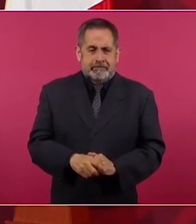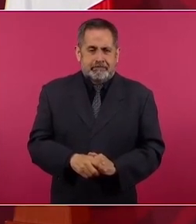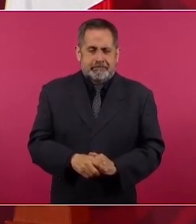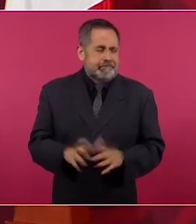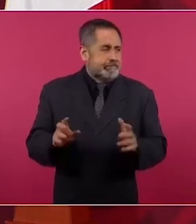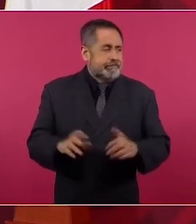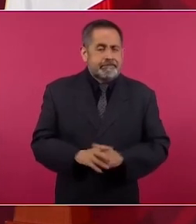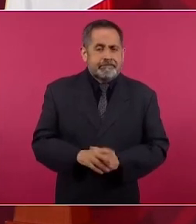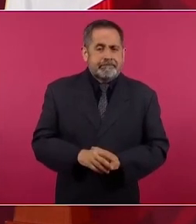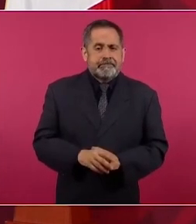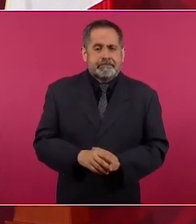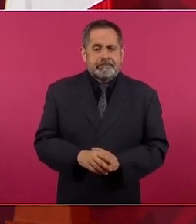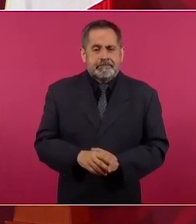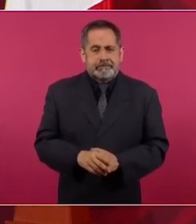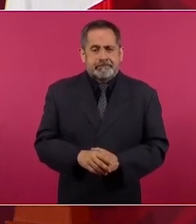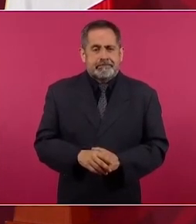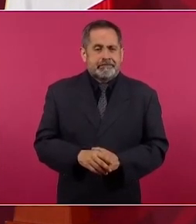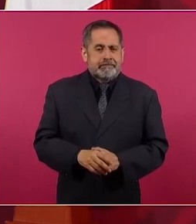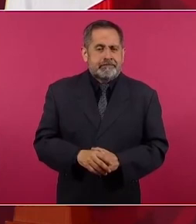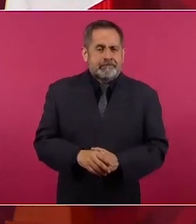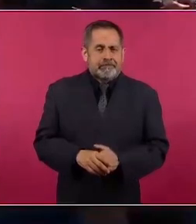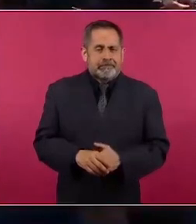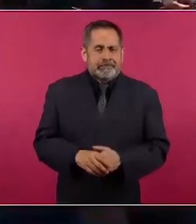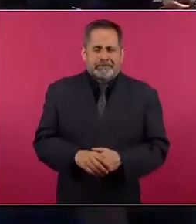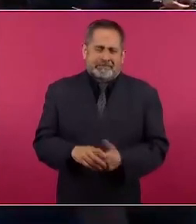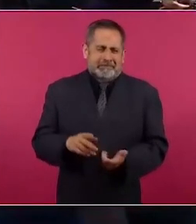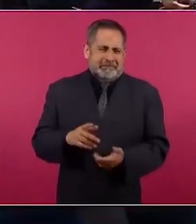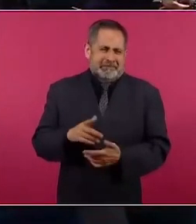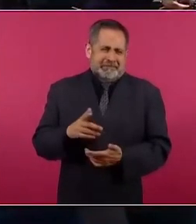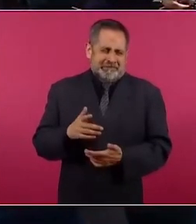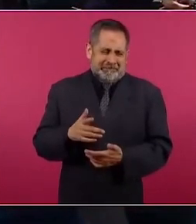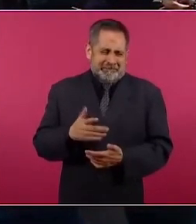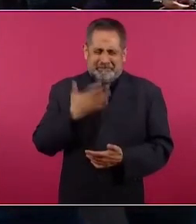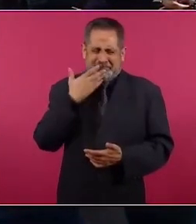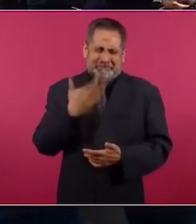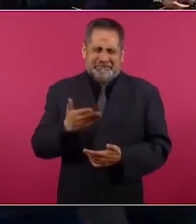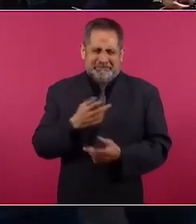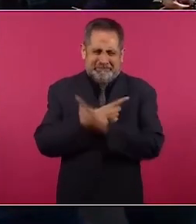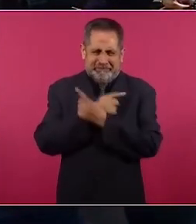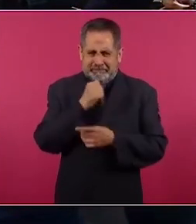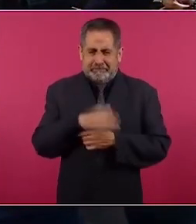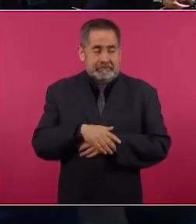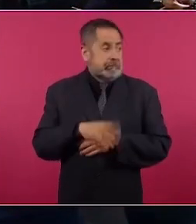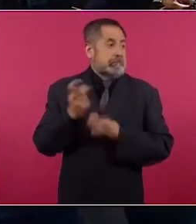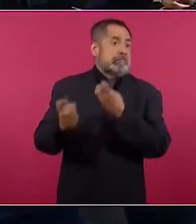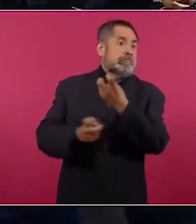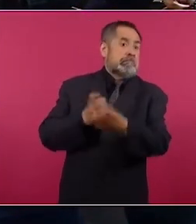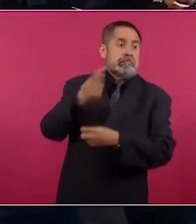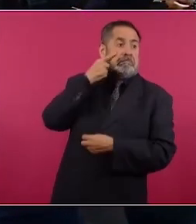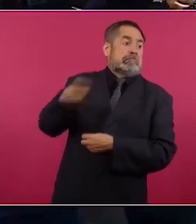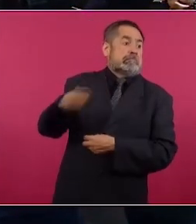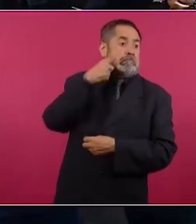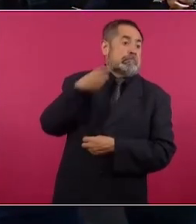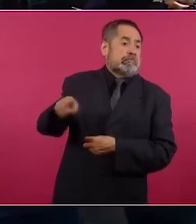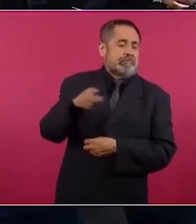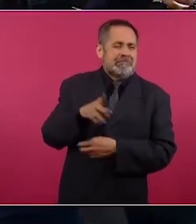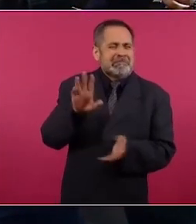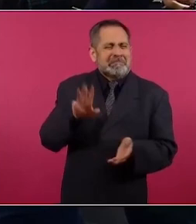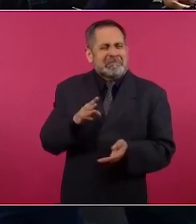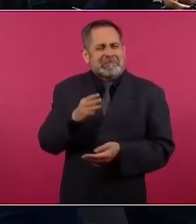¿Más? Es de mal gusto. Es de metiches.